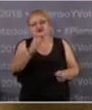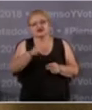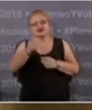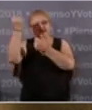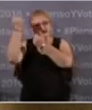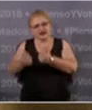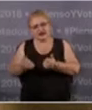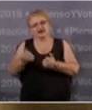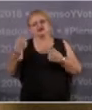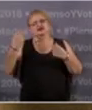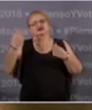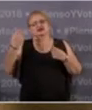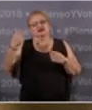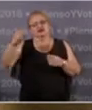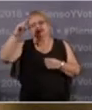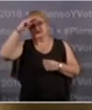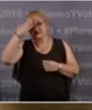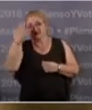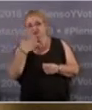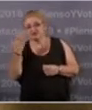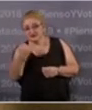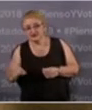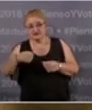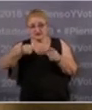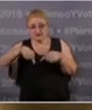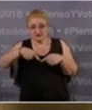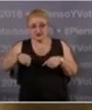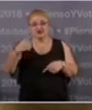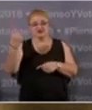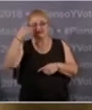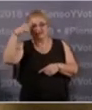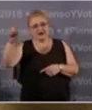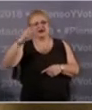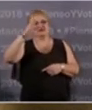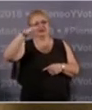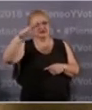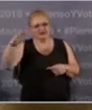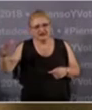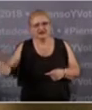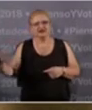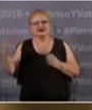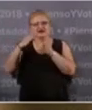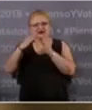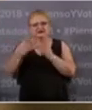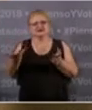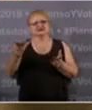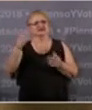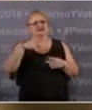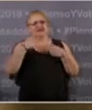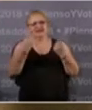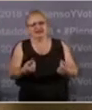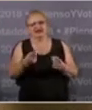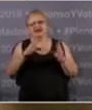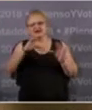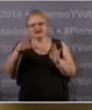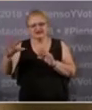para que dieran clases, pintar bardas, pintar casas, dar talleres de valores, en fin, una serie de acciones